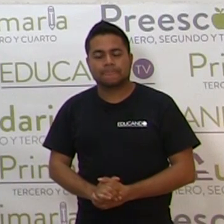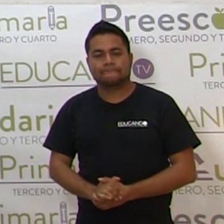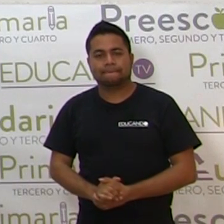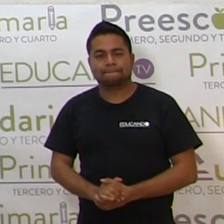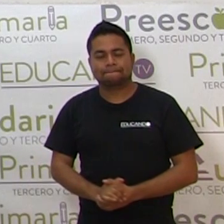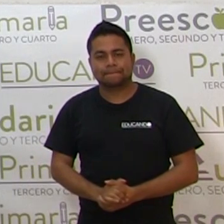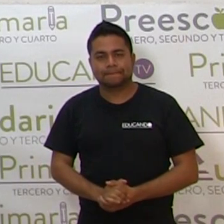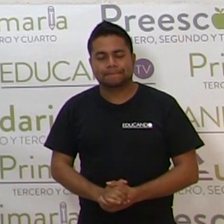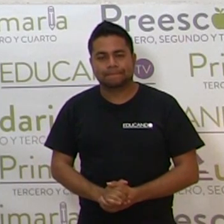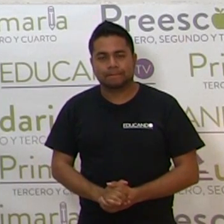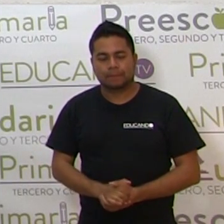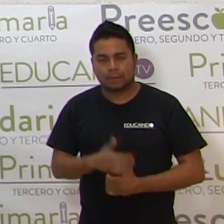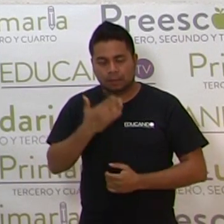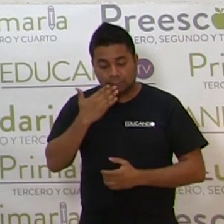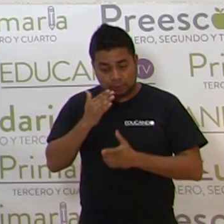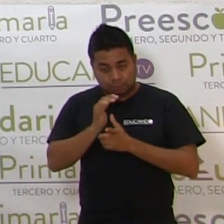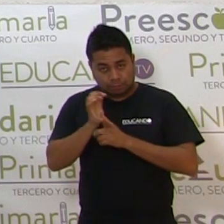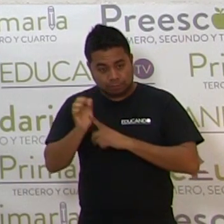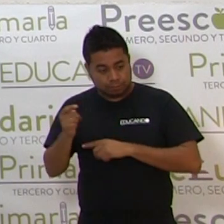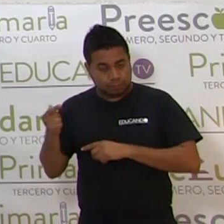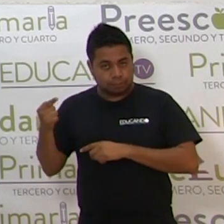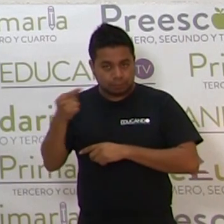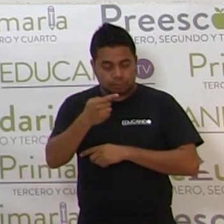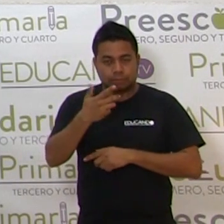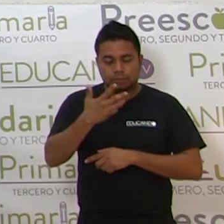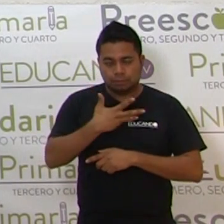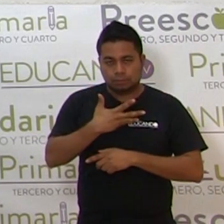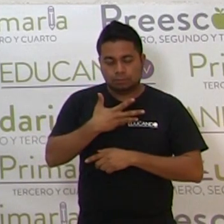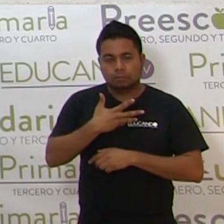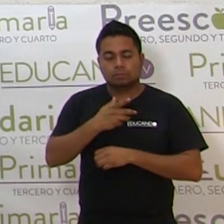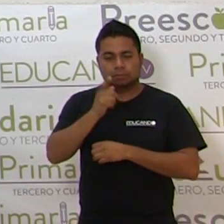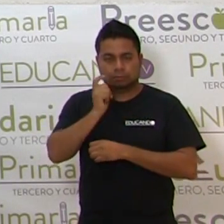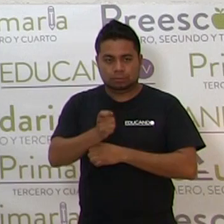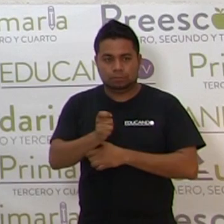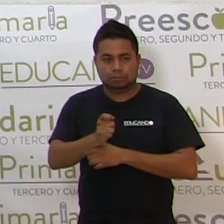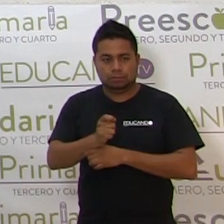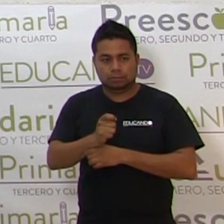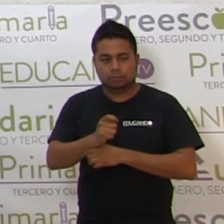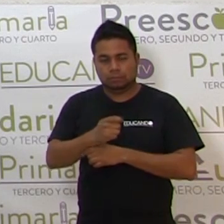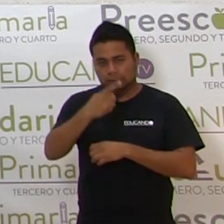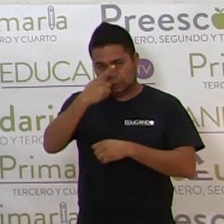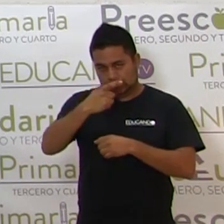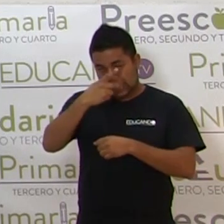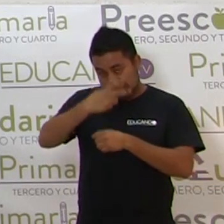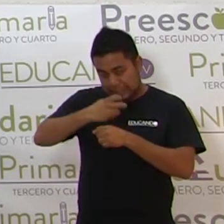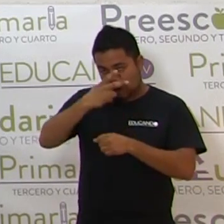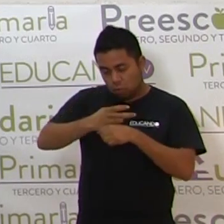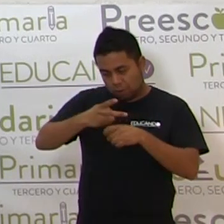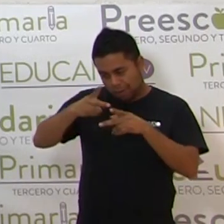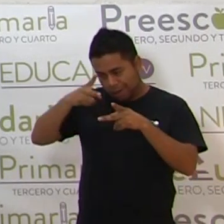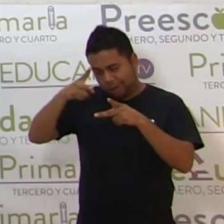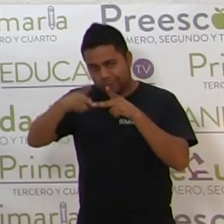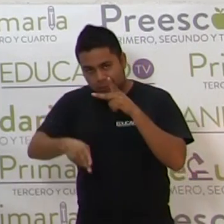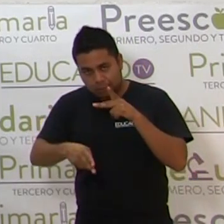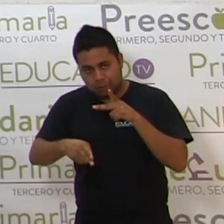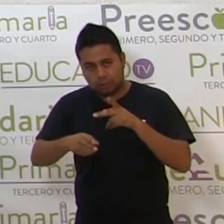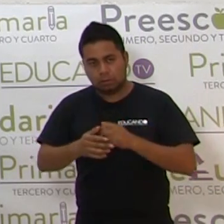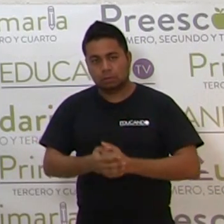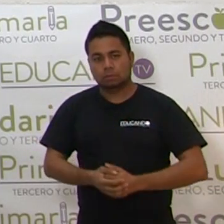Entonces tenemos acá que esta es nuestra segunda sílaba, ¿bien?